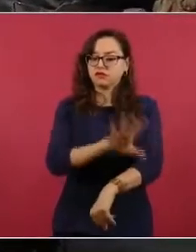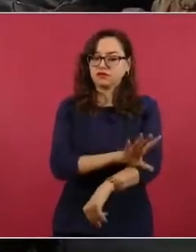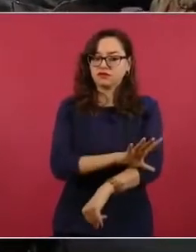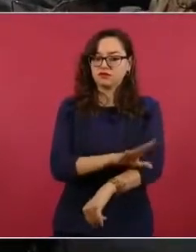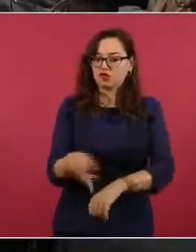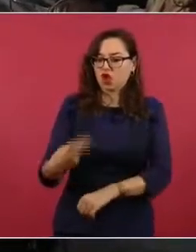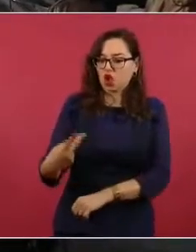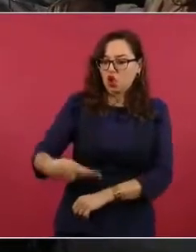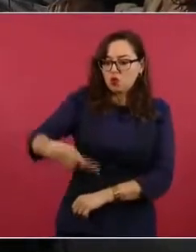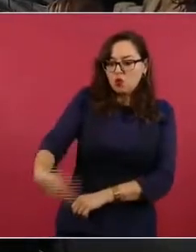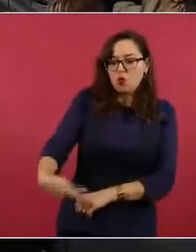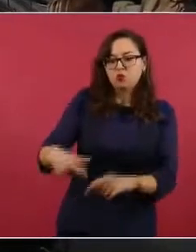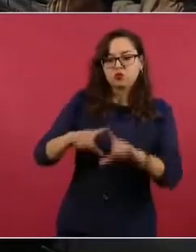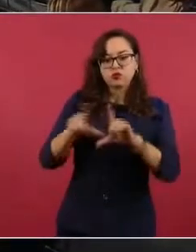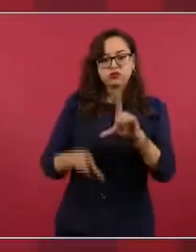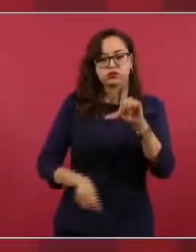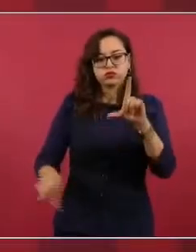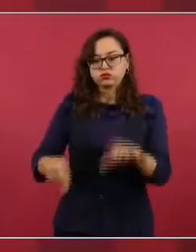Es la nación